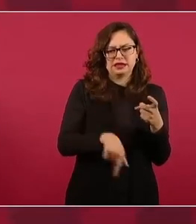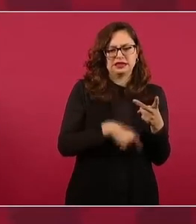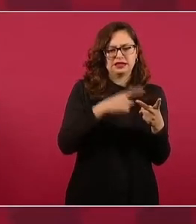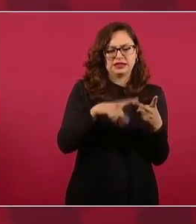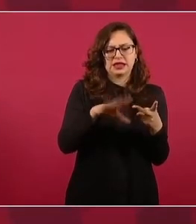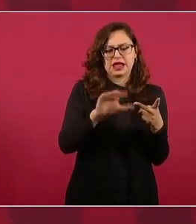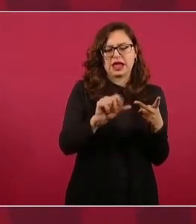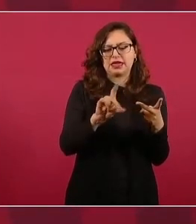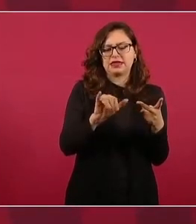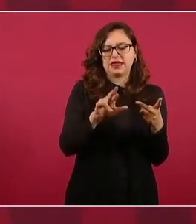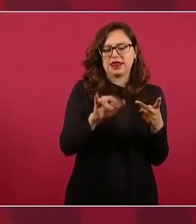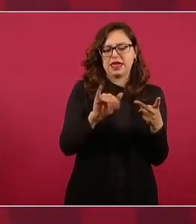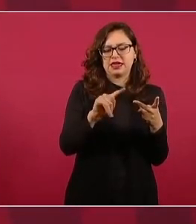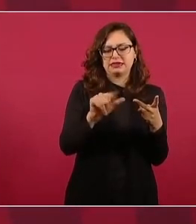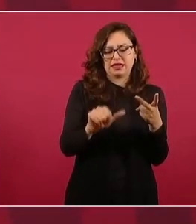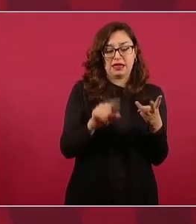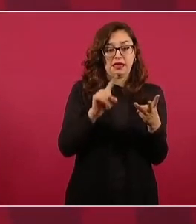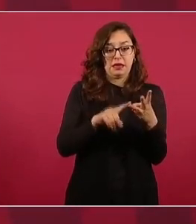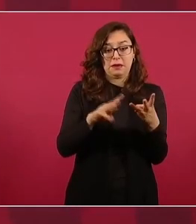y Madero.